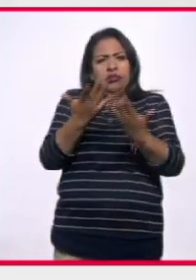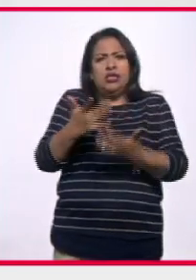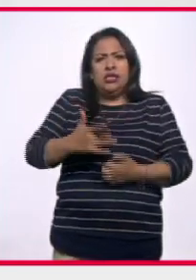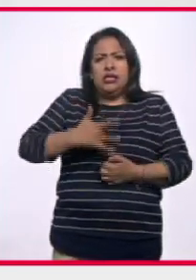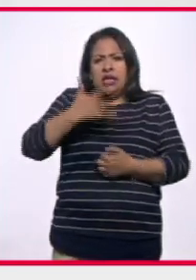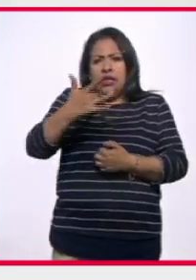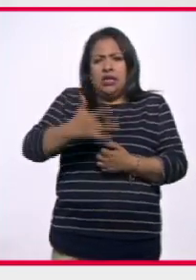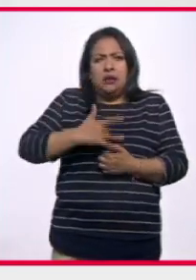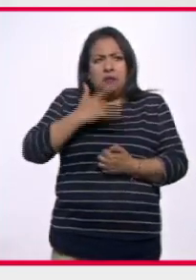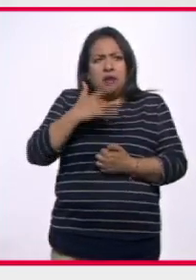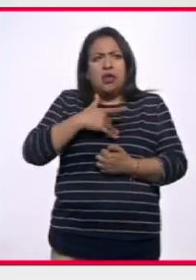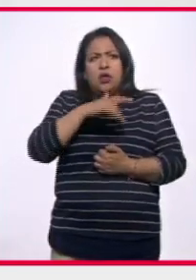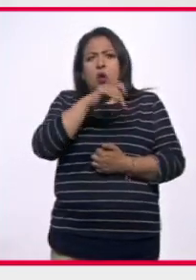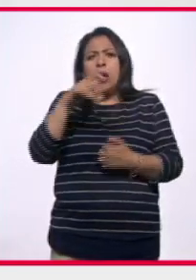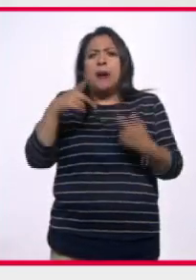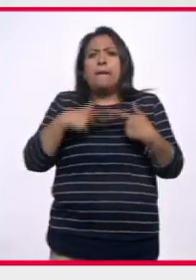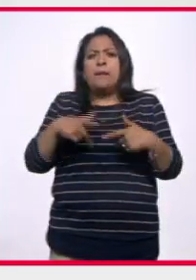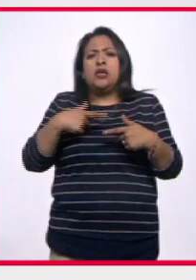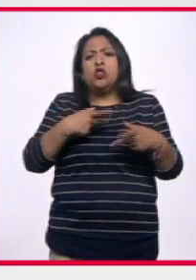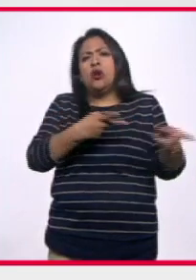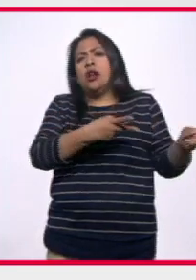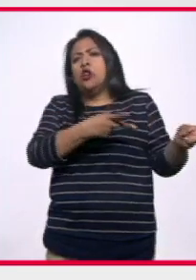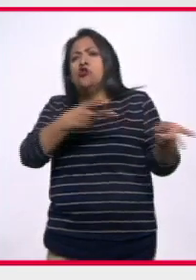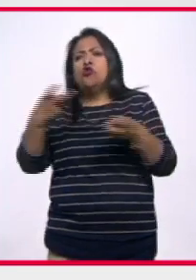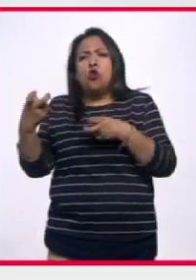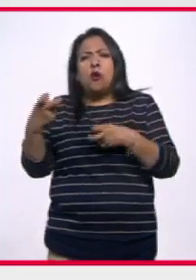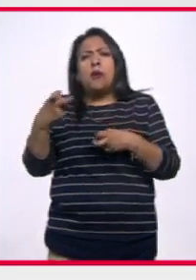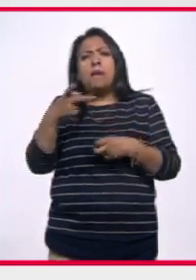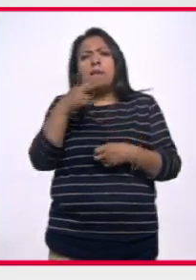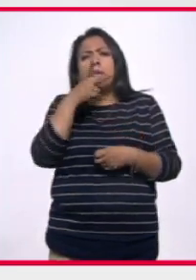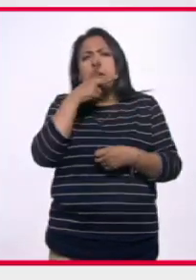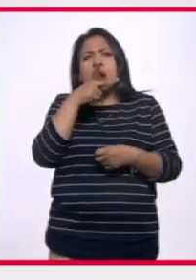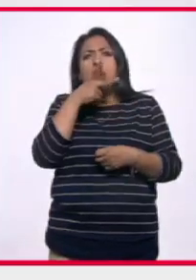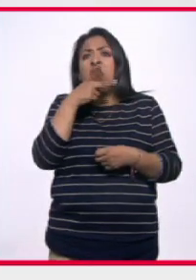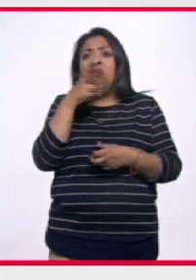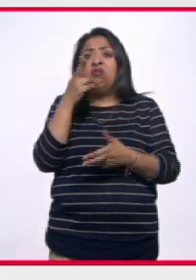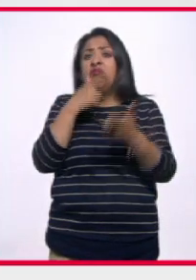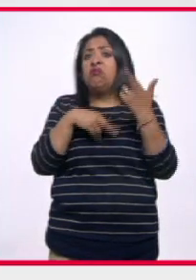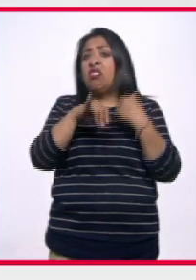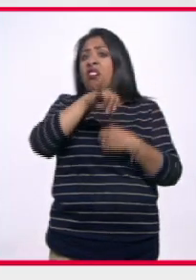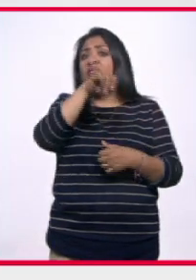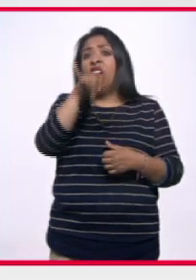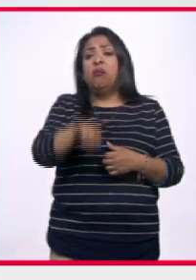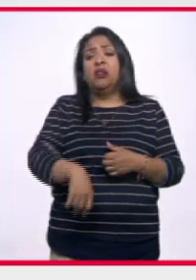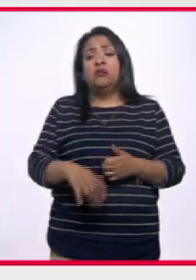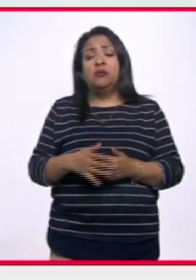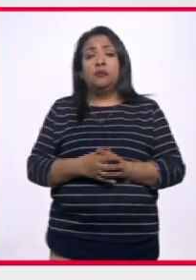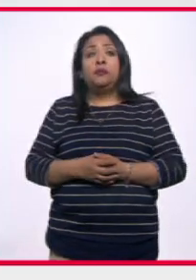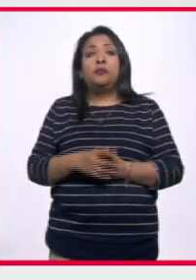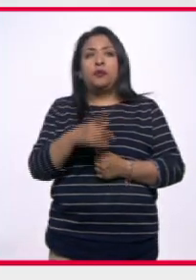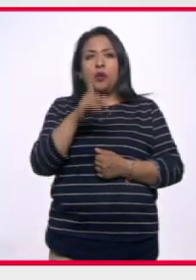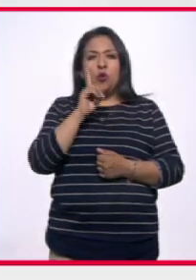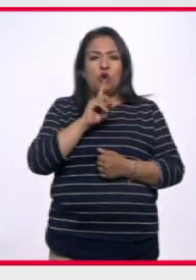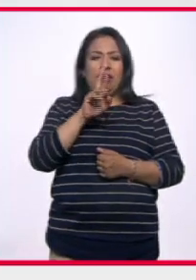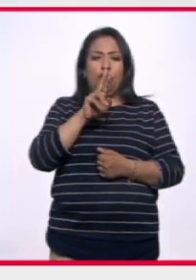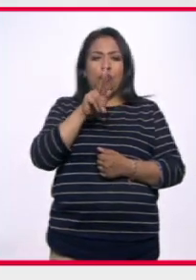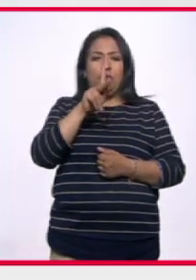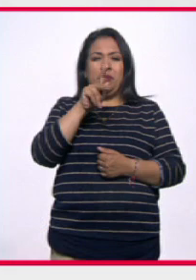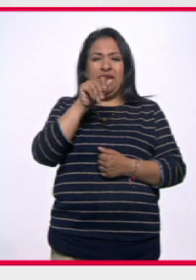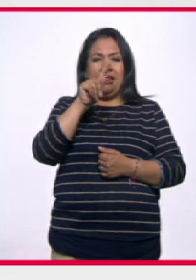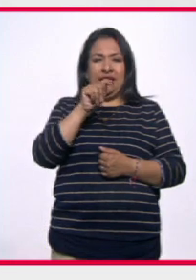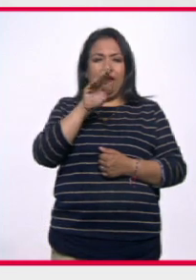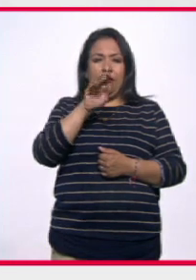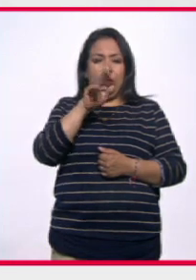su ser hacia esas personas que les robaron pues a su a su padre y que nunca volvió a regresar rupert a bautista en sus